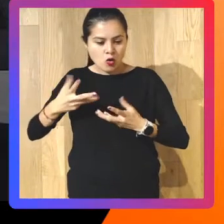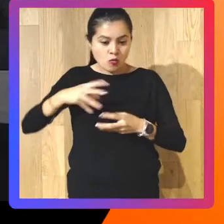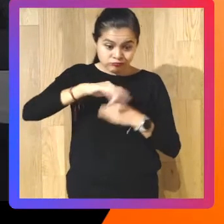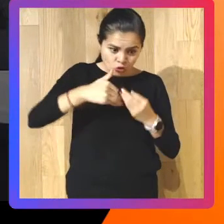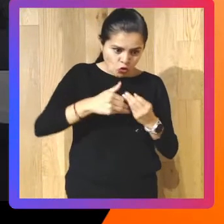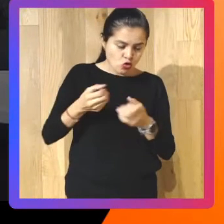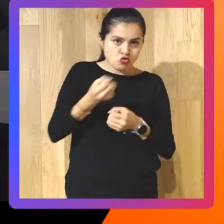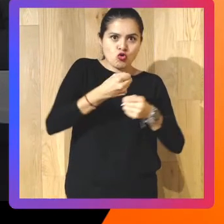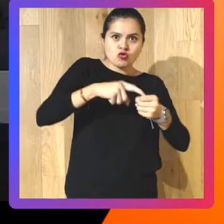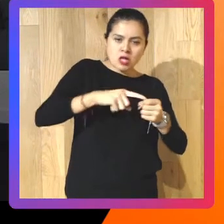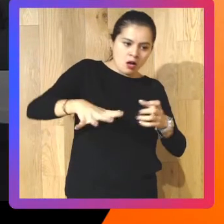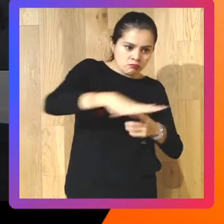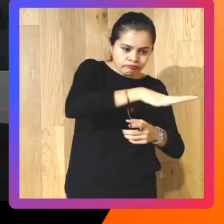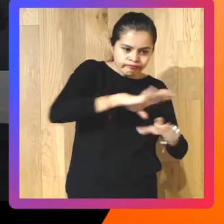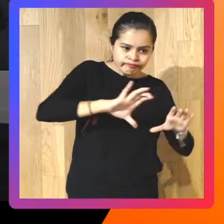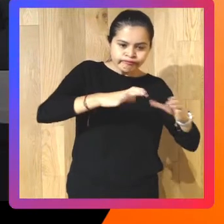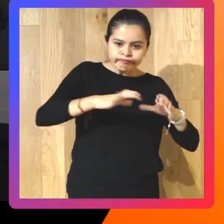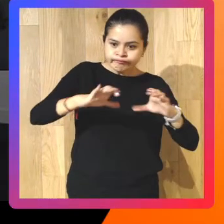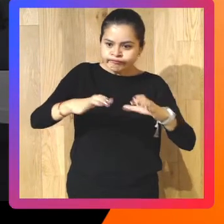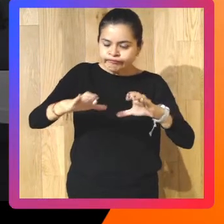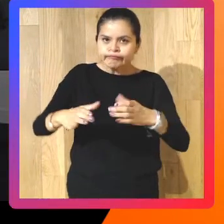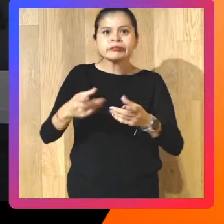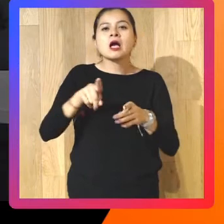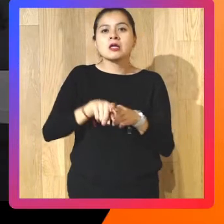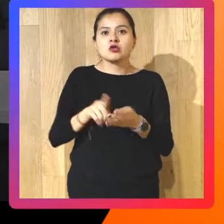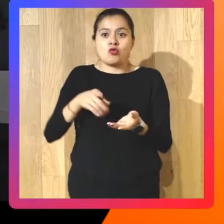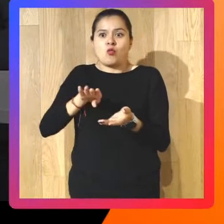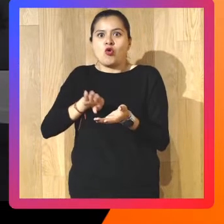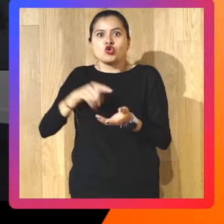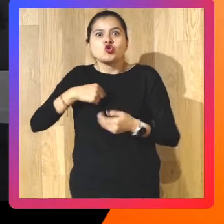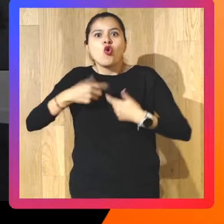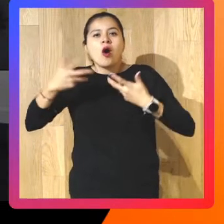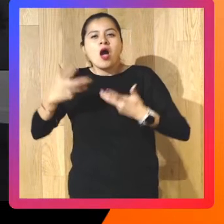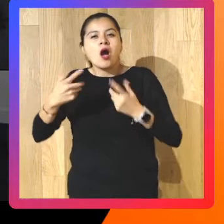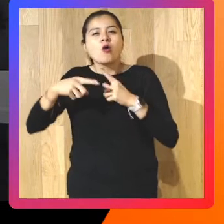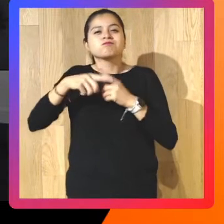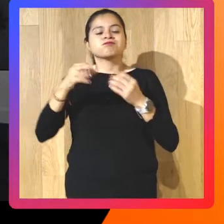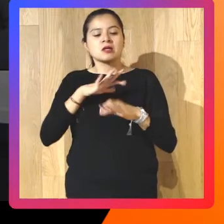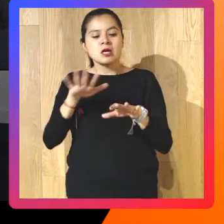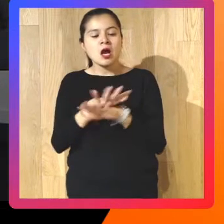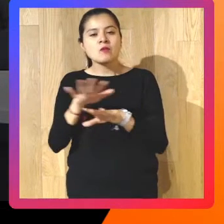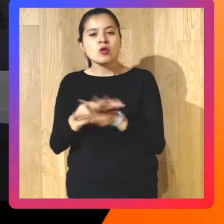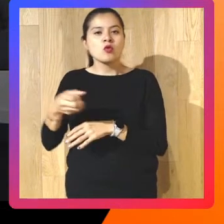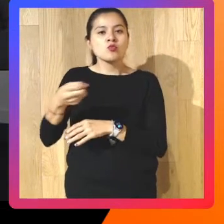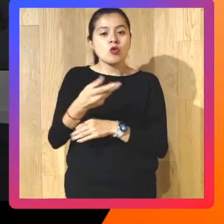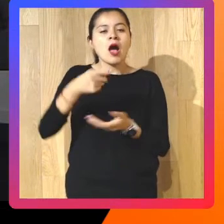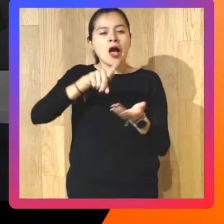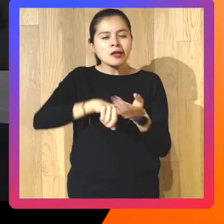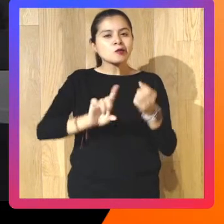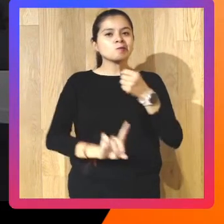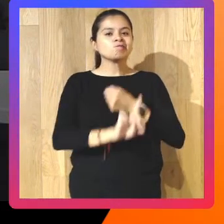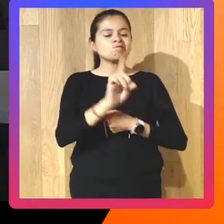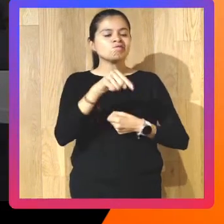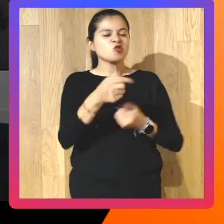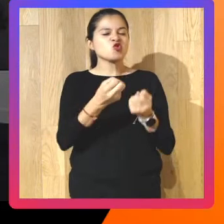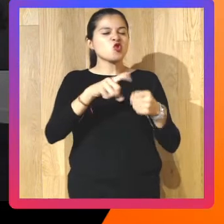sociedad. Esto significa ser un agente de cambio positivo y proactivo, abordando los problemas sociales y económicos